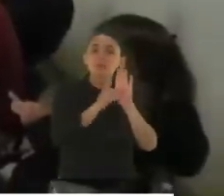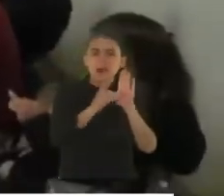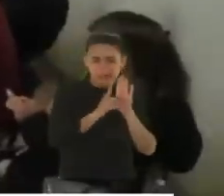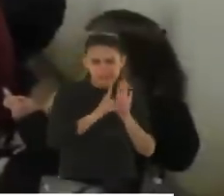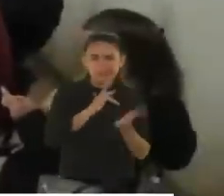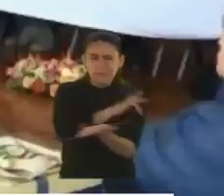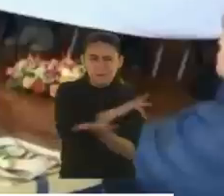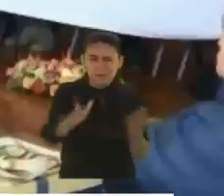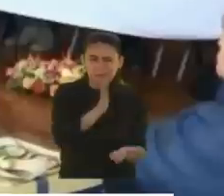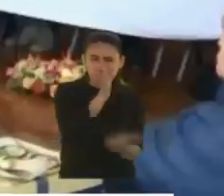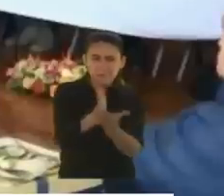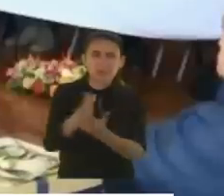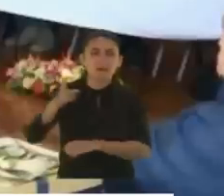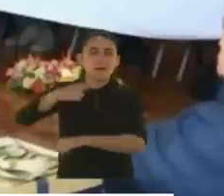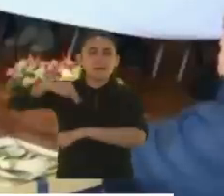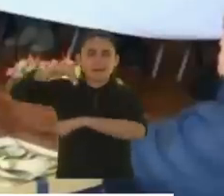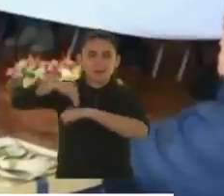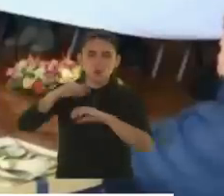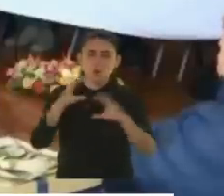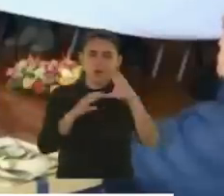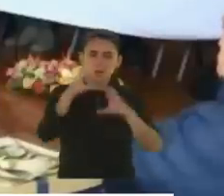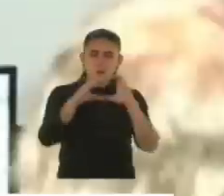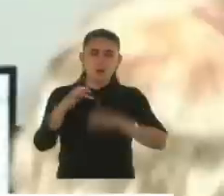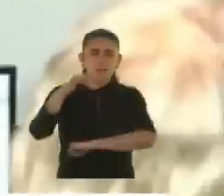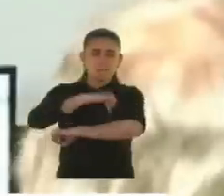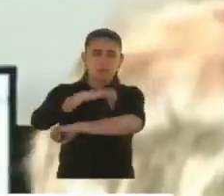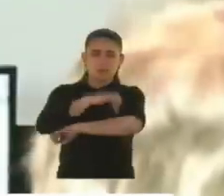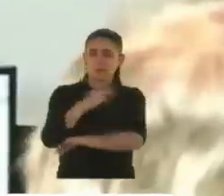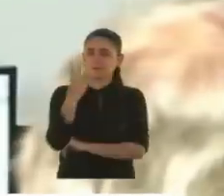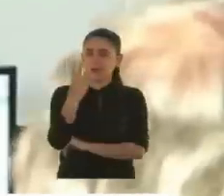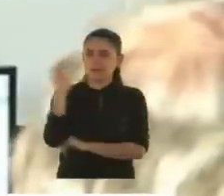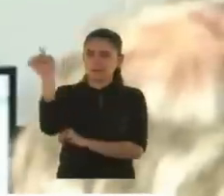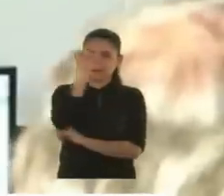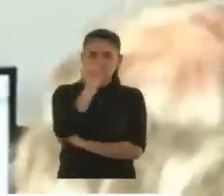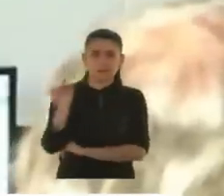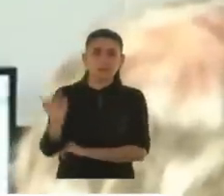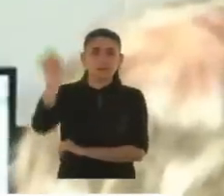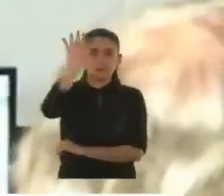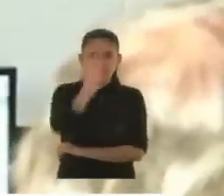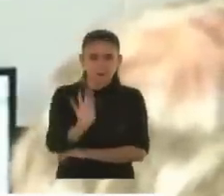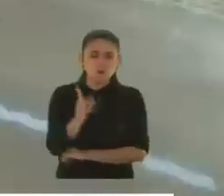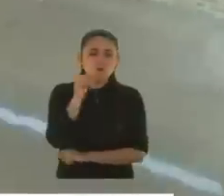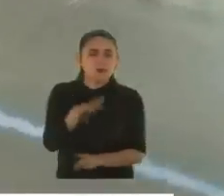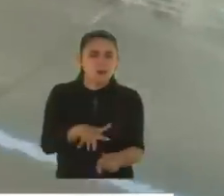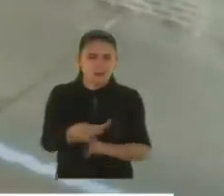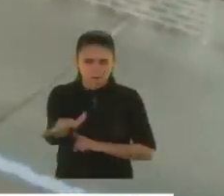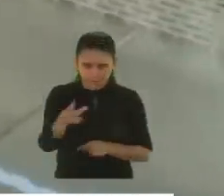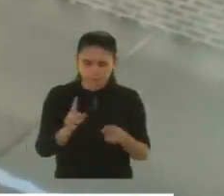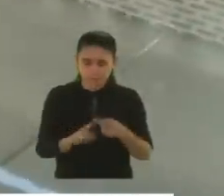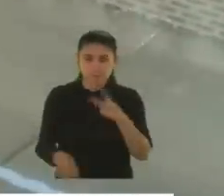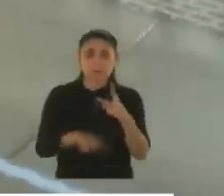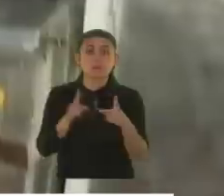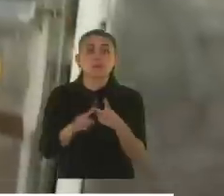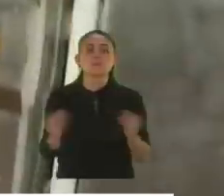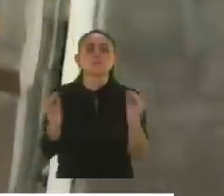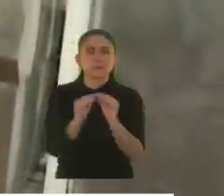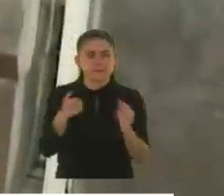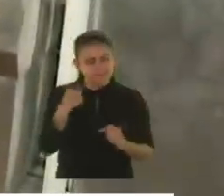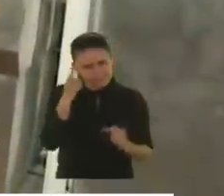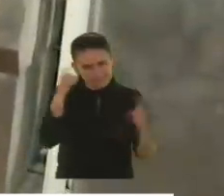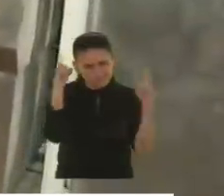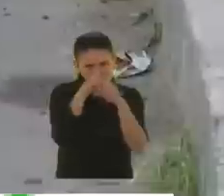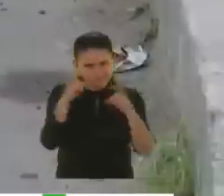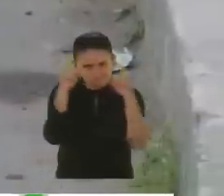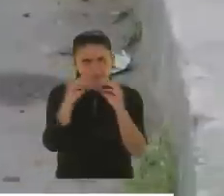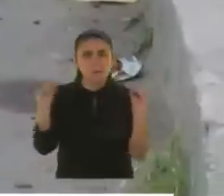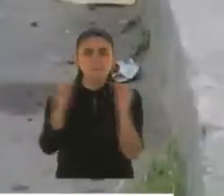a los departamentos de Nariño, Cauca y Putumayo frente a esta situación compleja que se ha presentado. También, por supuesto, estudiar nuevas